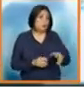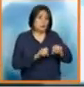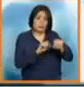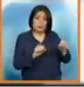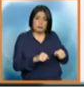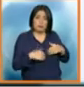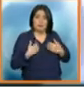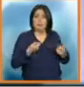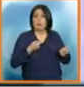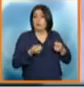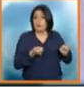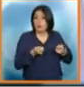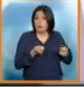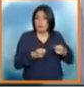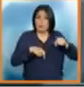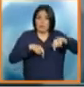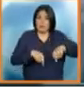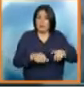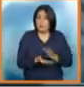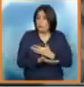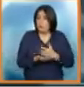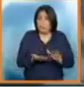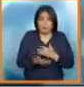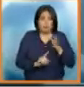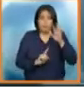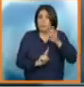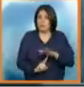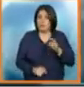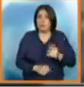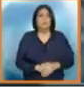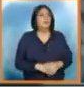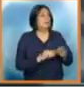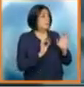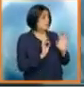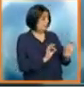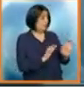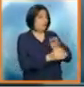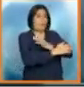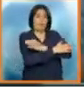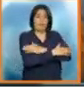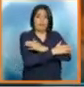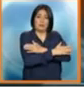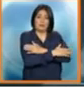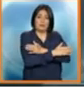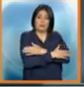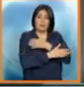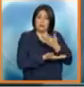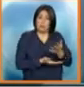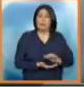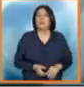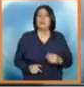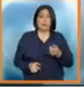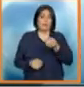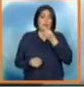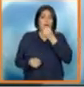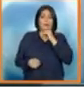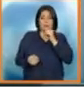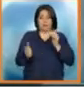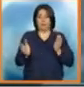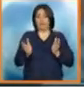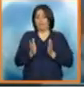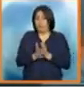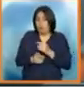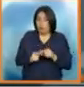puedan controlar que aquí no exista el bullying, Maritere. Perfecto, simplemente felicitarlos porque efectivamente la anorexia, la bulimia, el bullying